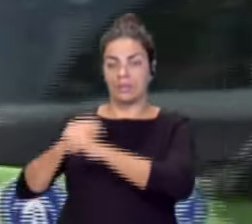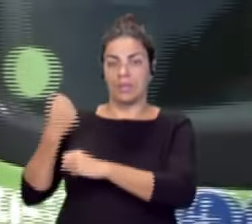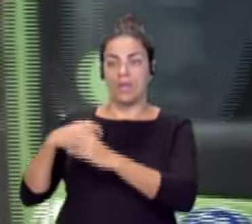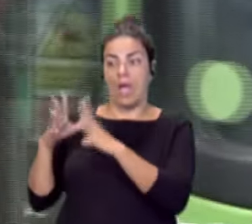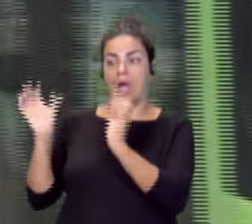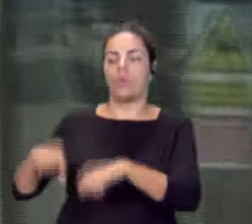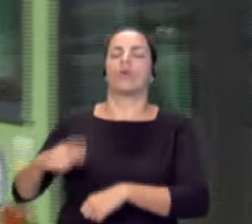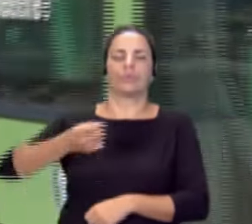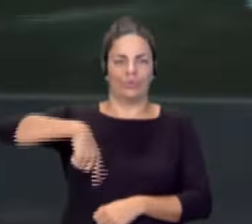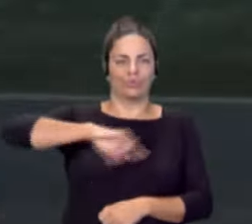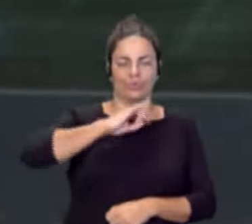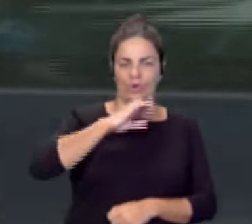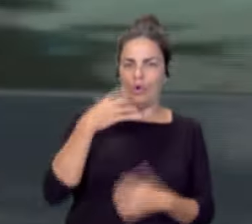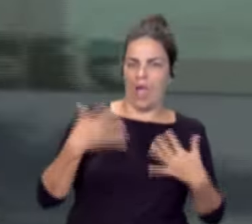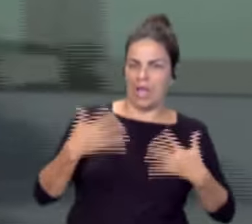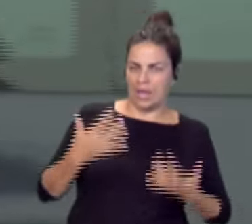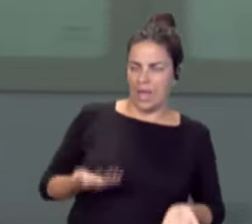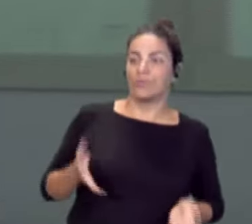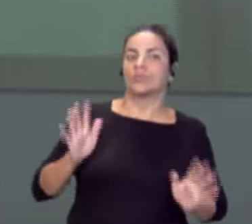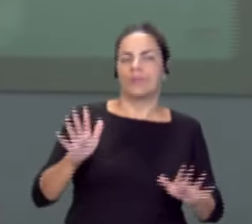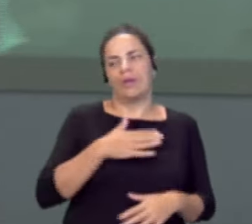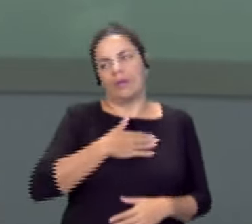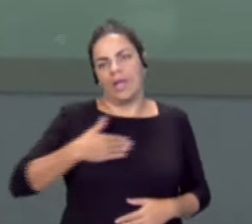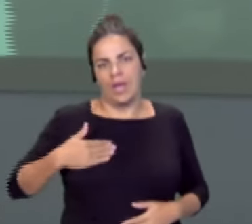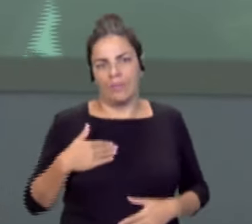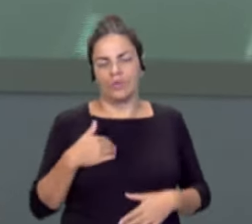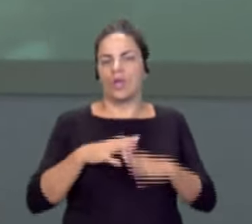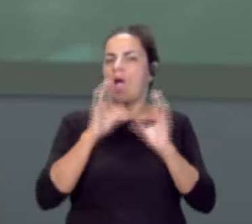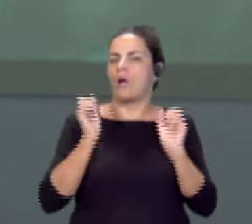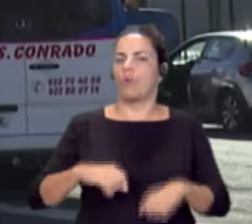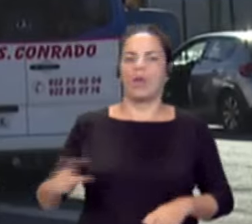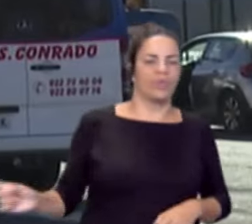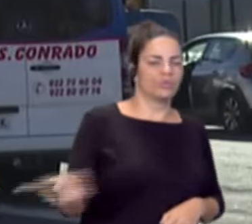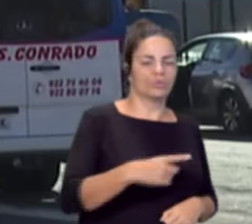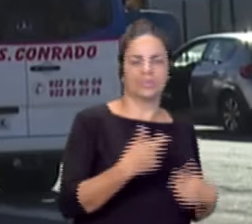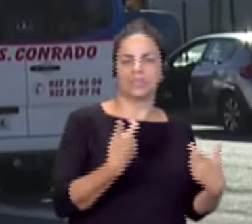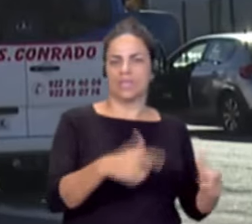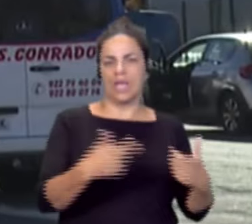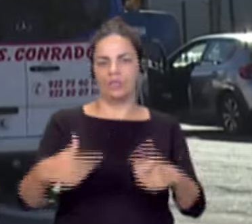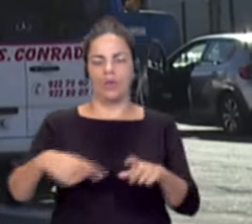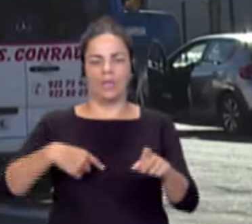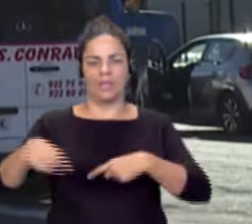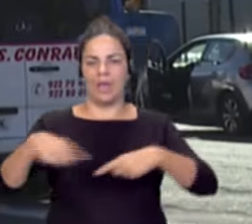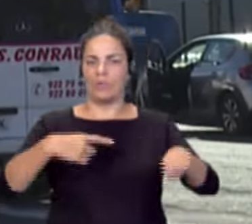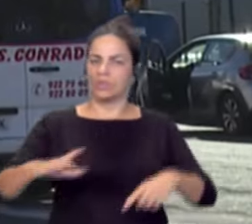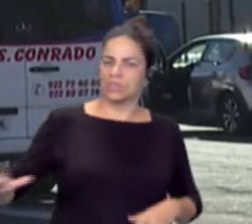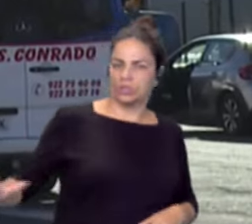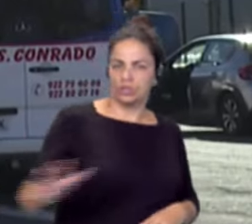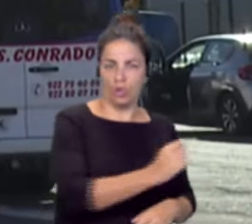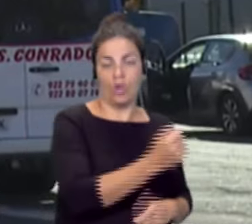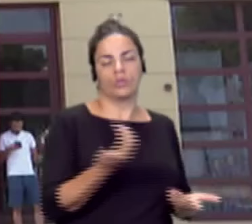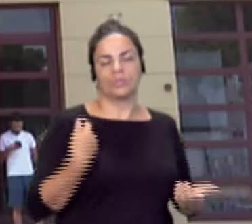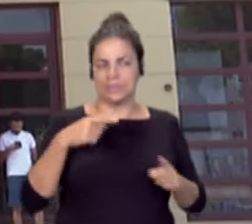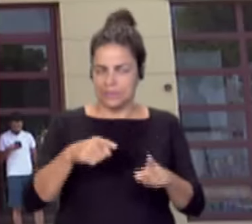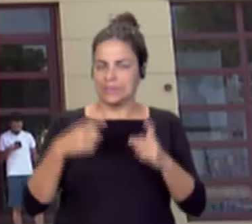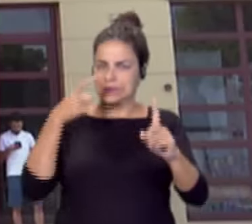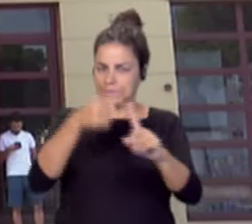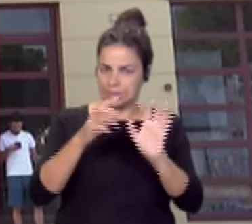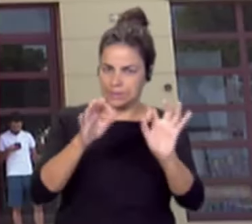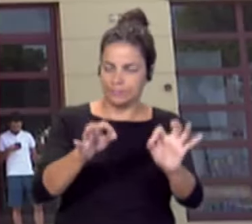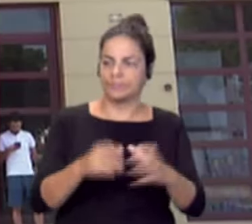Lógicamente, celebraríamos que el acuerdo fuera extensivo a todos los sectores de transporte. Y en eso estamos. Sí.